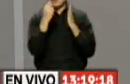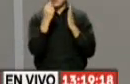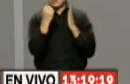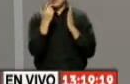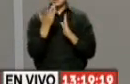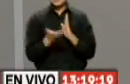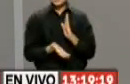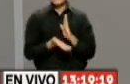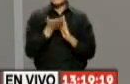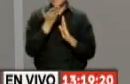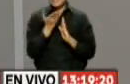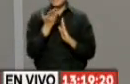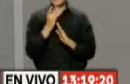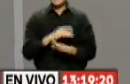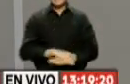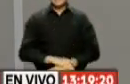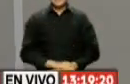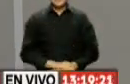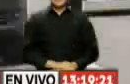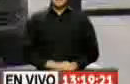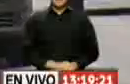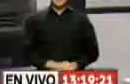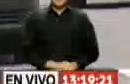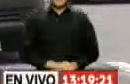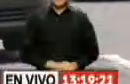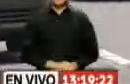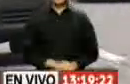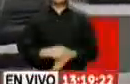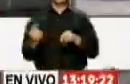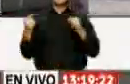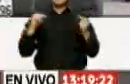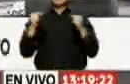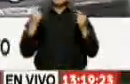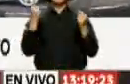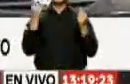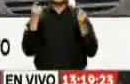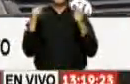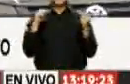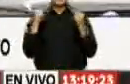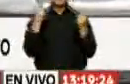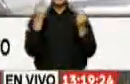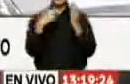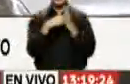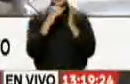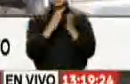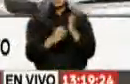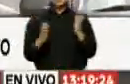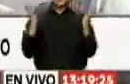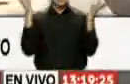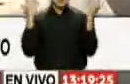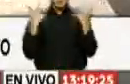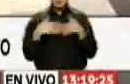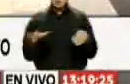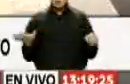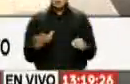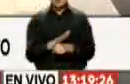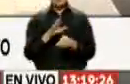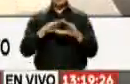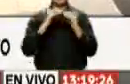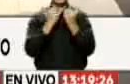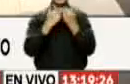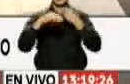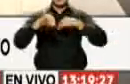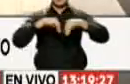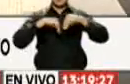sugiere el alza de este valor. La pugna por el costo del pasaje de transporte urbano llegaría a su fin. La Comisión de Movilidad